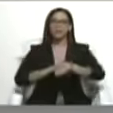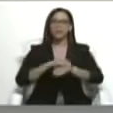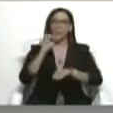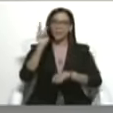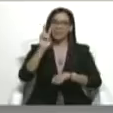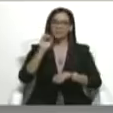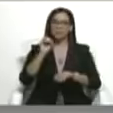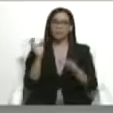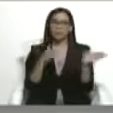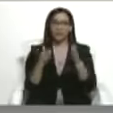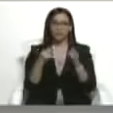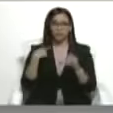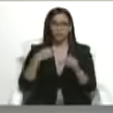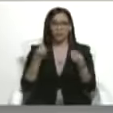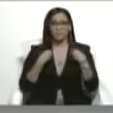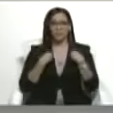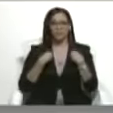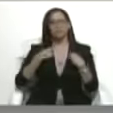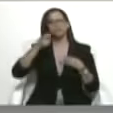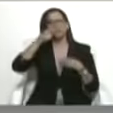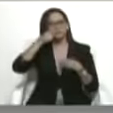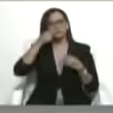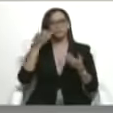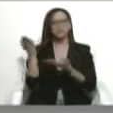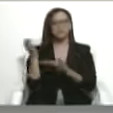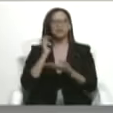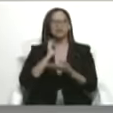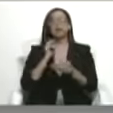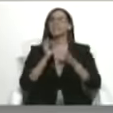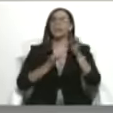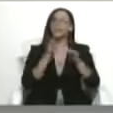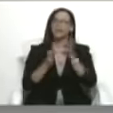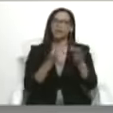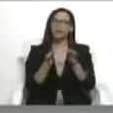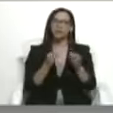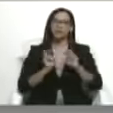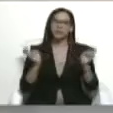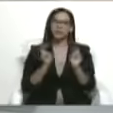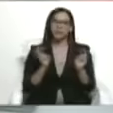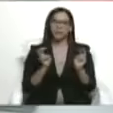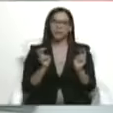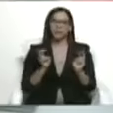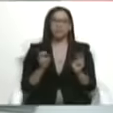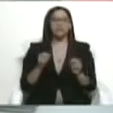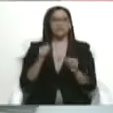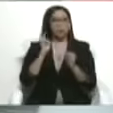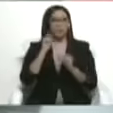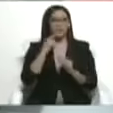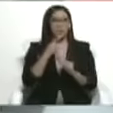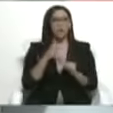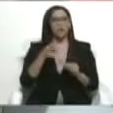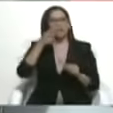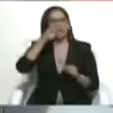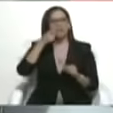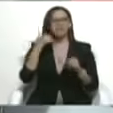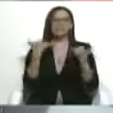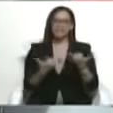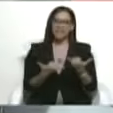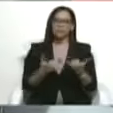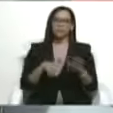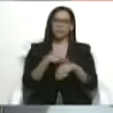marzo. Tenemos en vivo al fiscal general de la República, quien nos está hablando a propósito de este caso. Y si bien usted dijo, fiscal, que ya estos planes